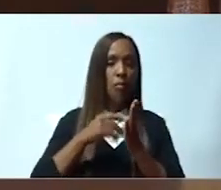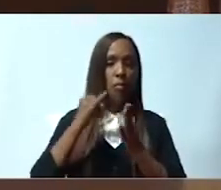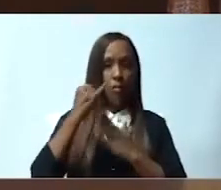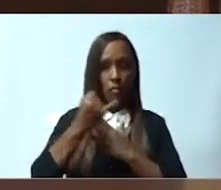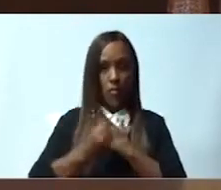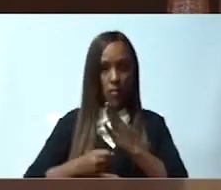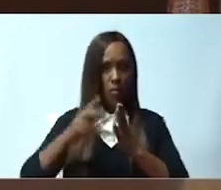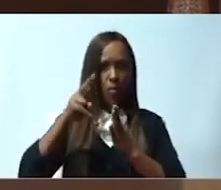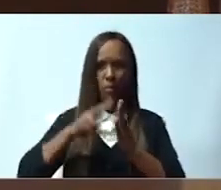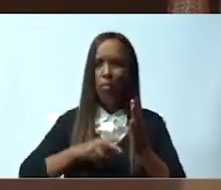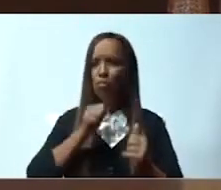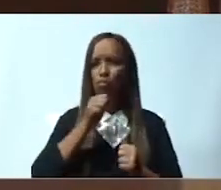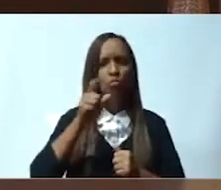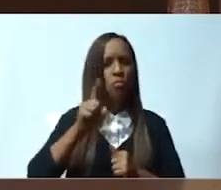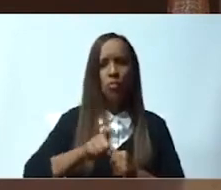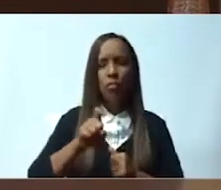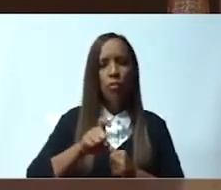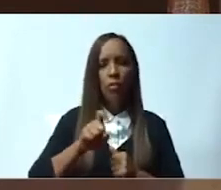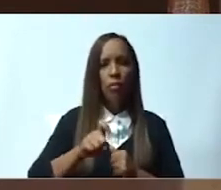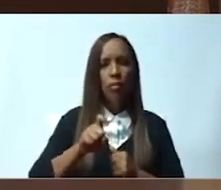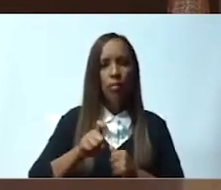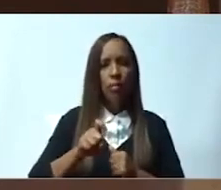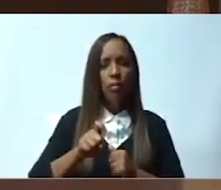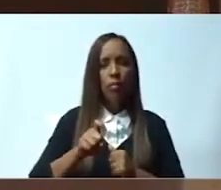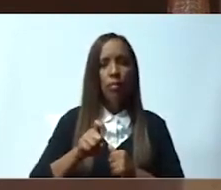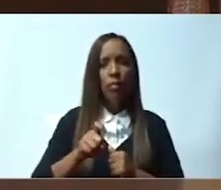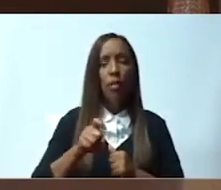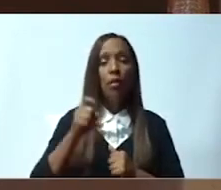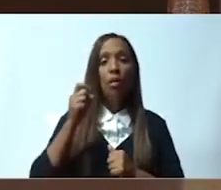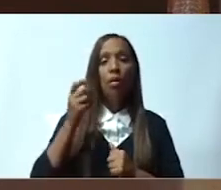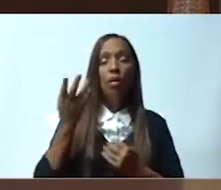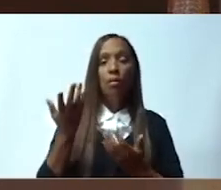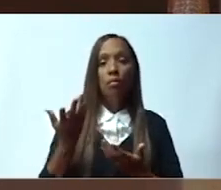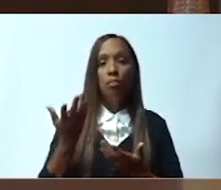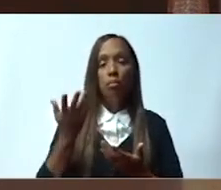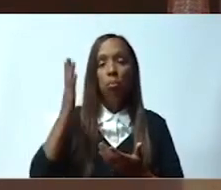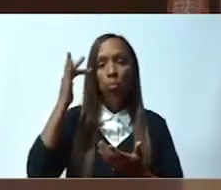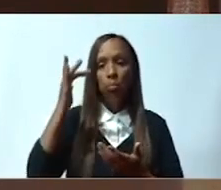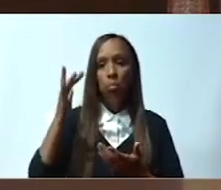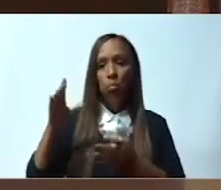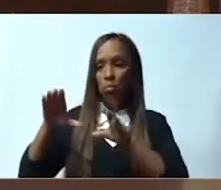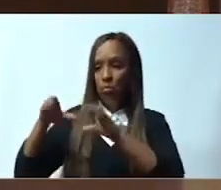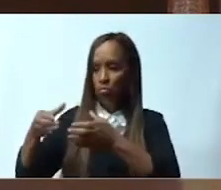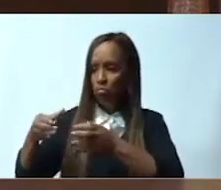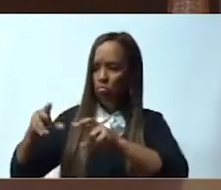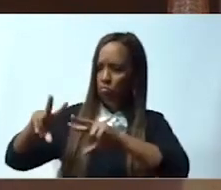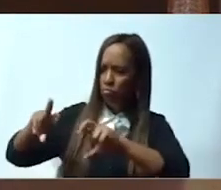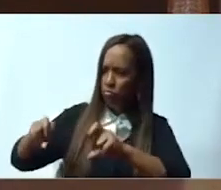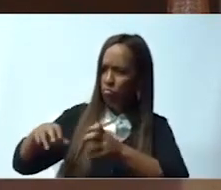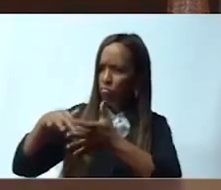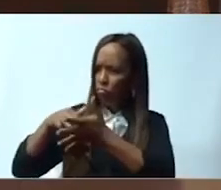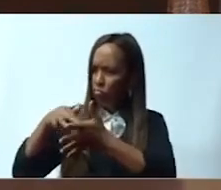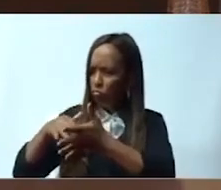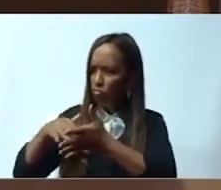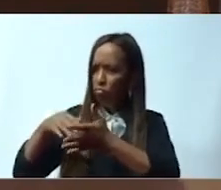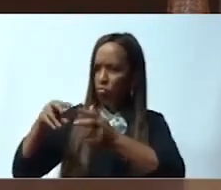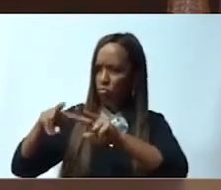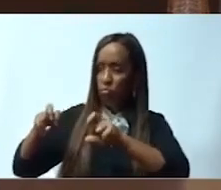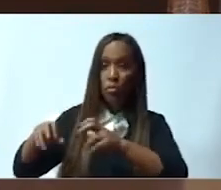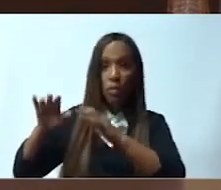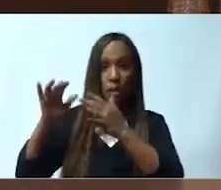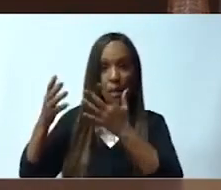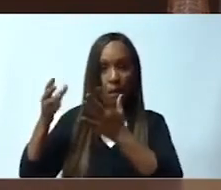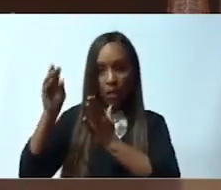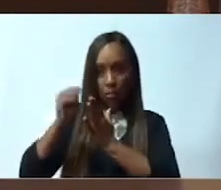la comisión y los posteriores argumentos sobre el mismo. ¿Verdad, Tobía? Ok, los que